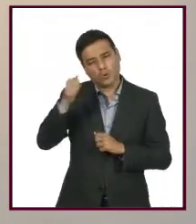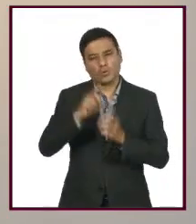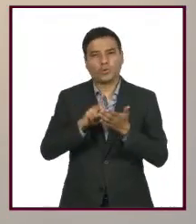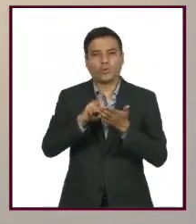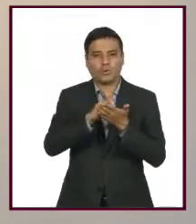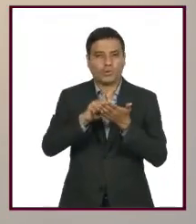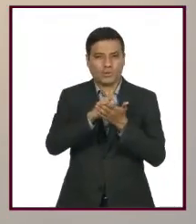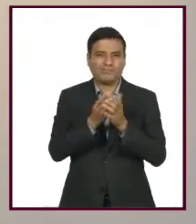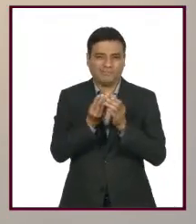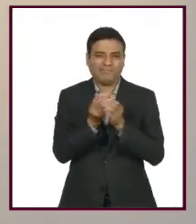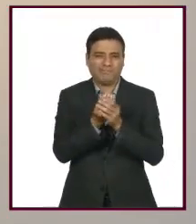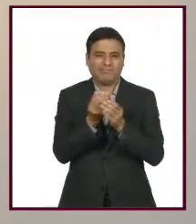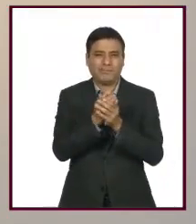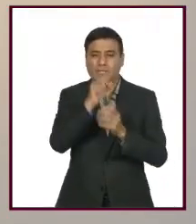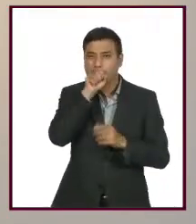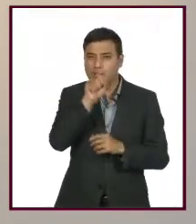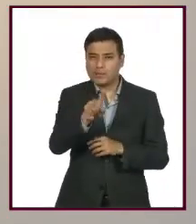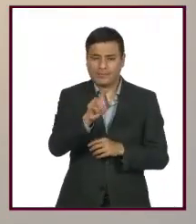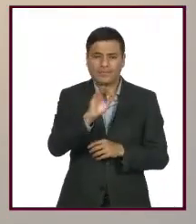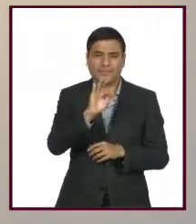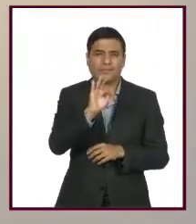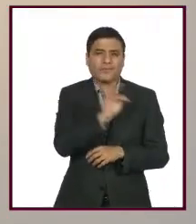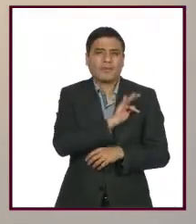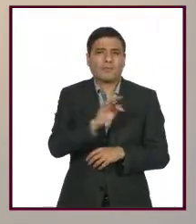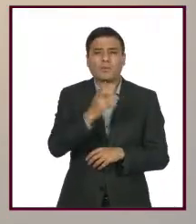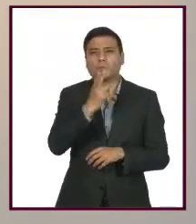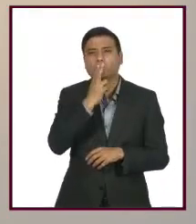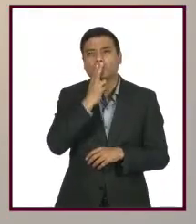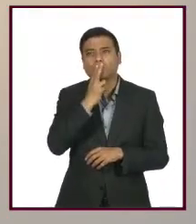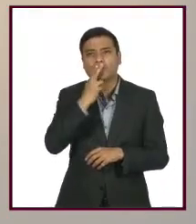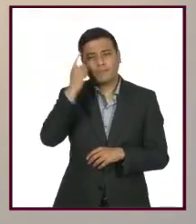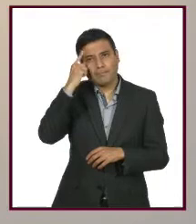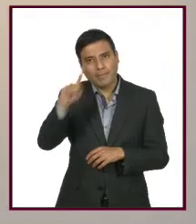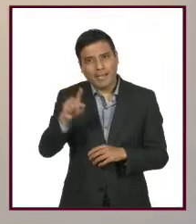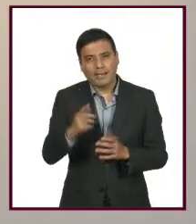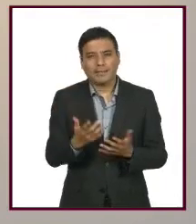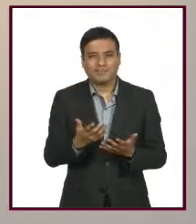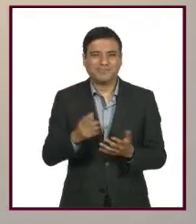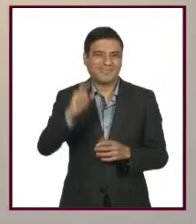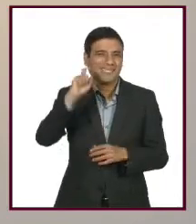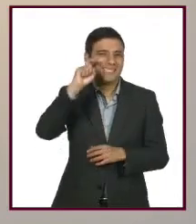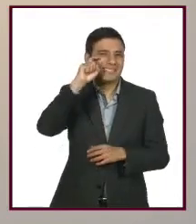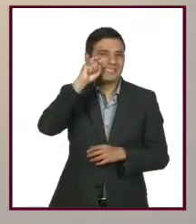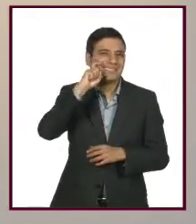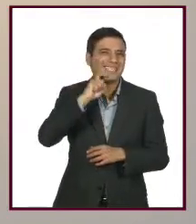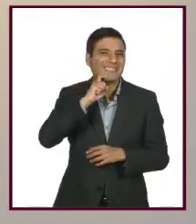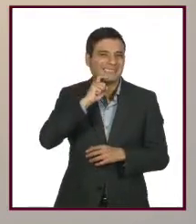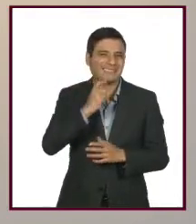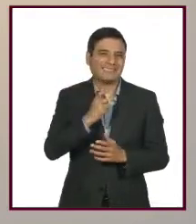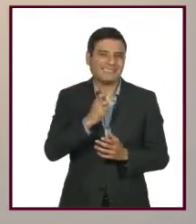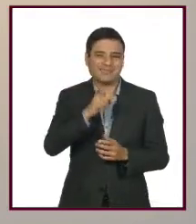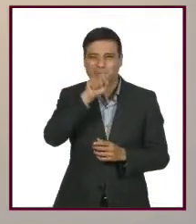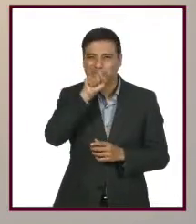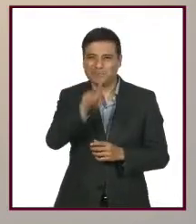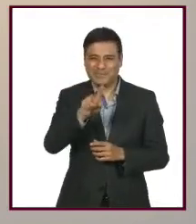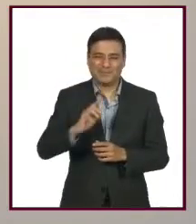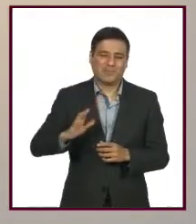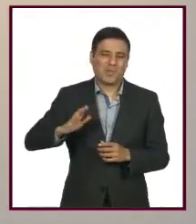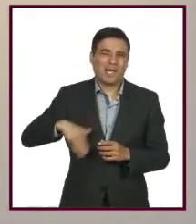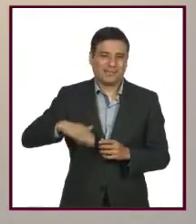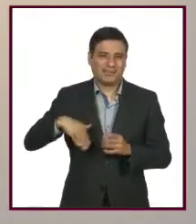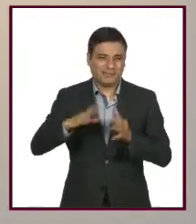sustancia, pero que también se pueden utilizar como por ejemplo para el chemsex, que era lo que habíamos mencionado para la actividad